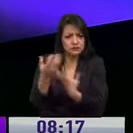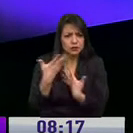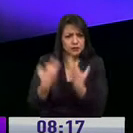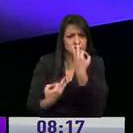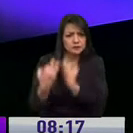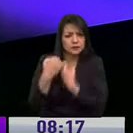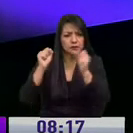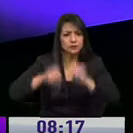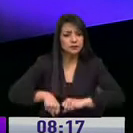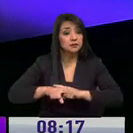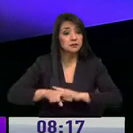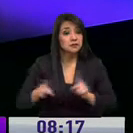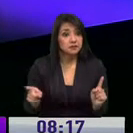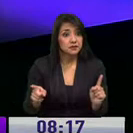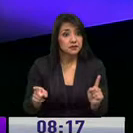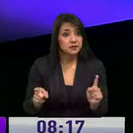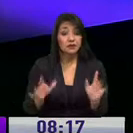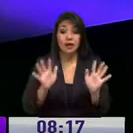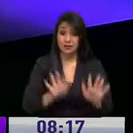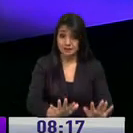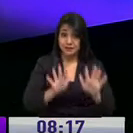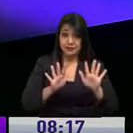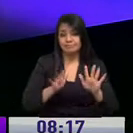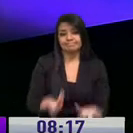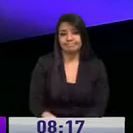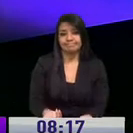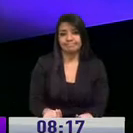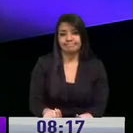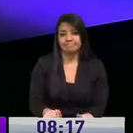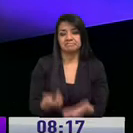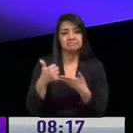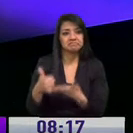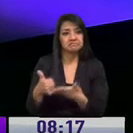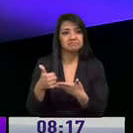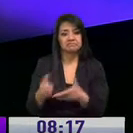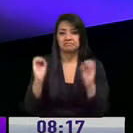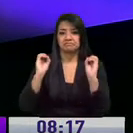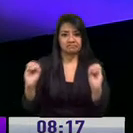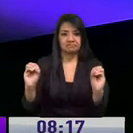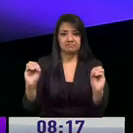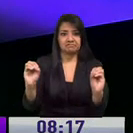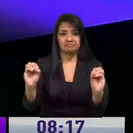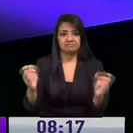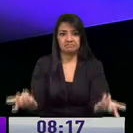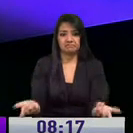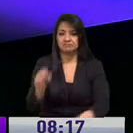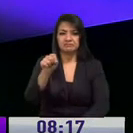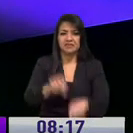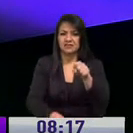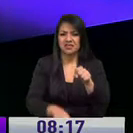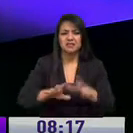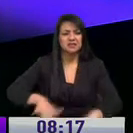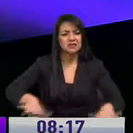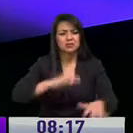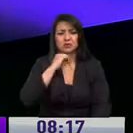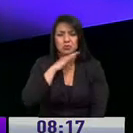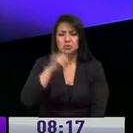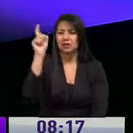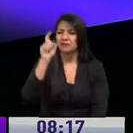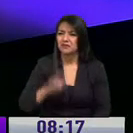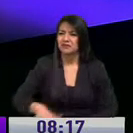vecinos? Pero evidentemente, en el estado en que está, ni beneficia al sector, porque está tan, pero tan